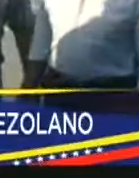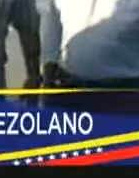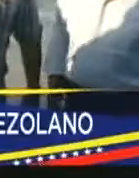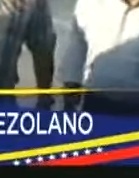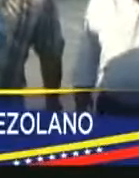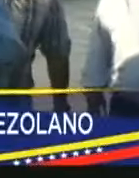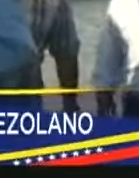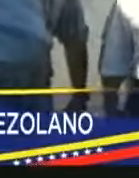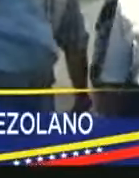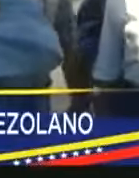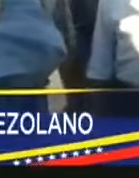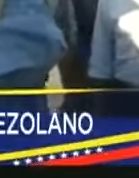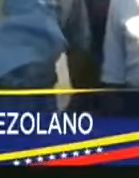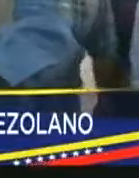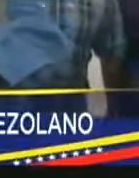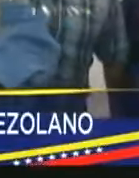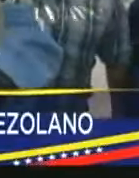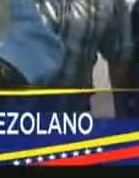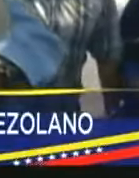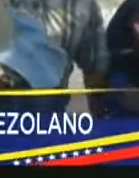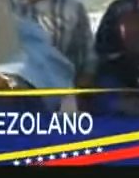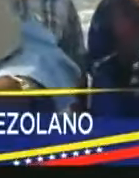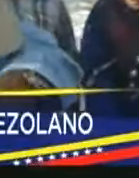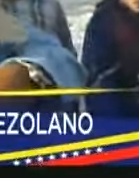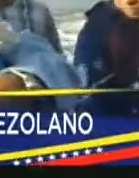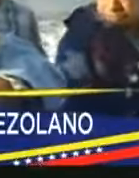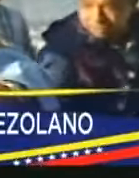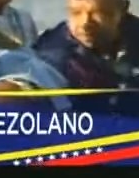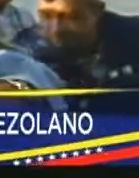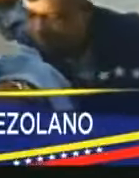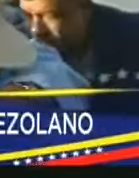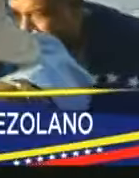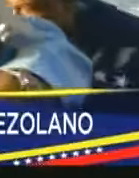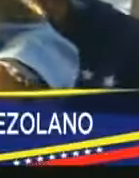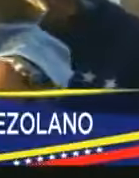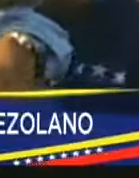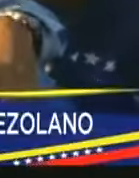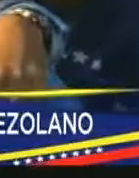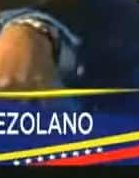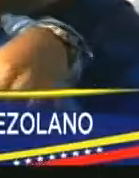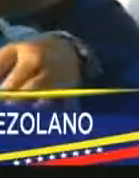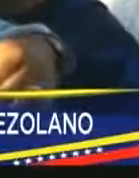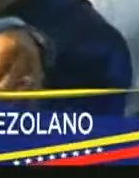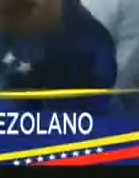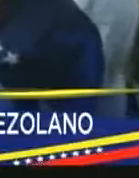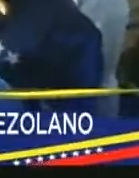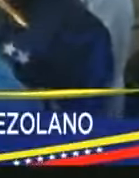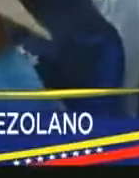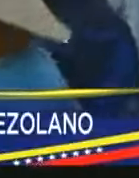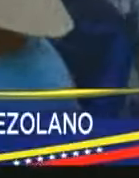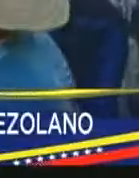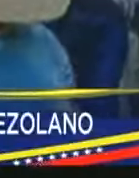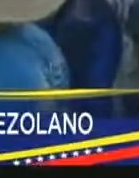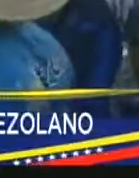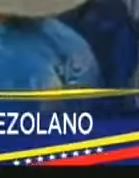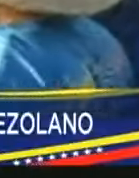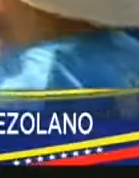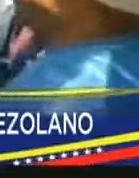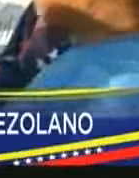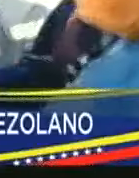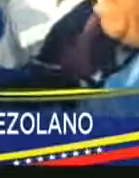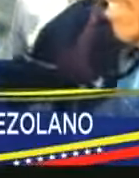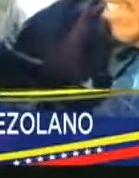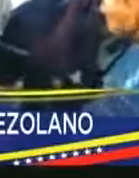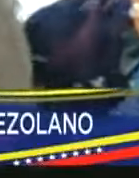habilitantes era la Ley de Pesca y de Acuicultura. Un 14 de marzo del año 2008 se realizó la